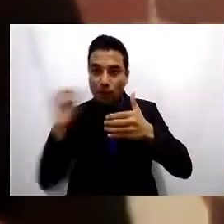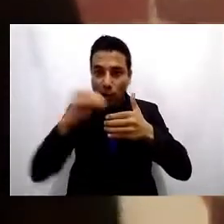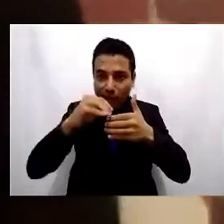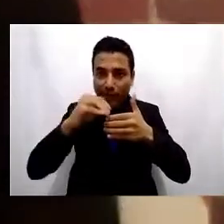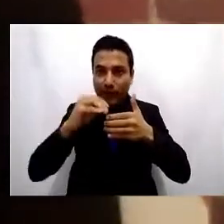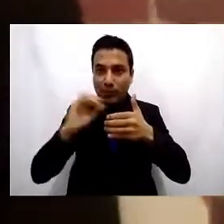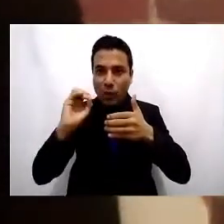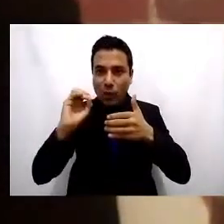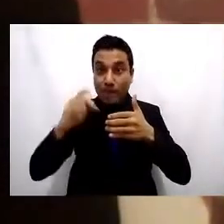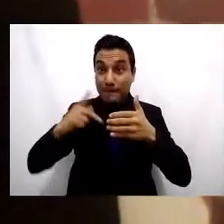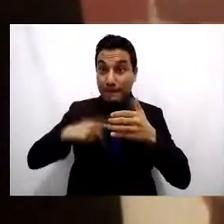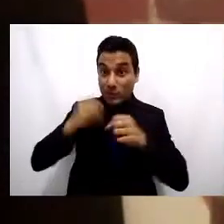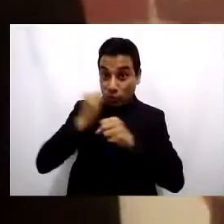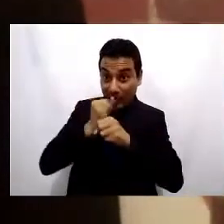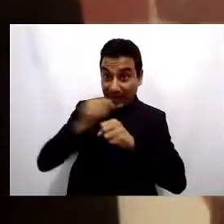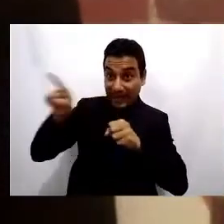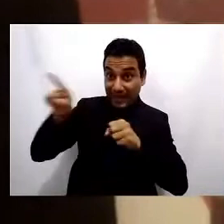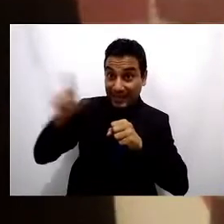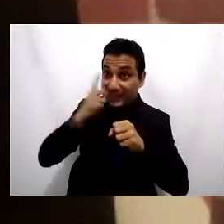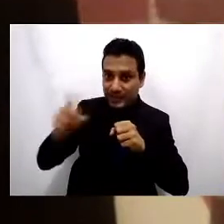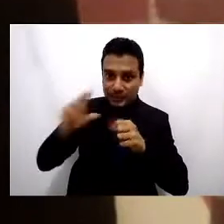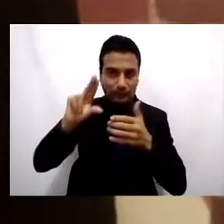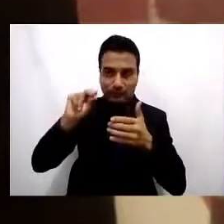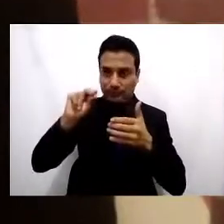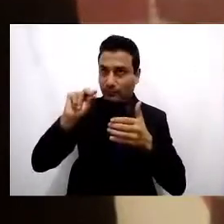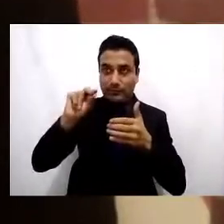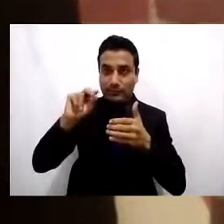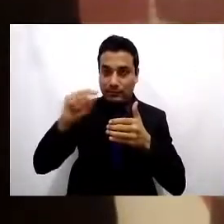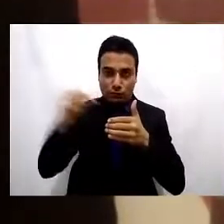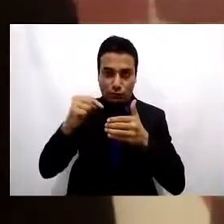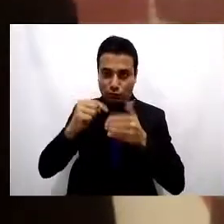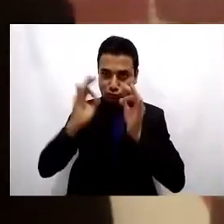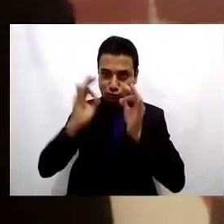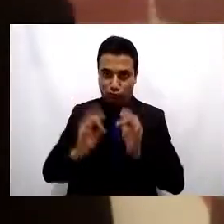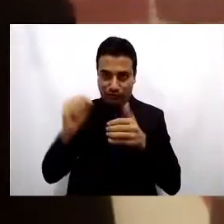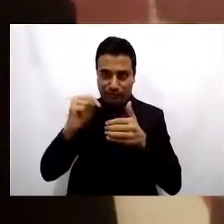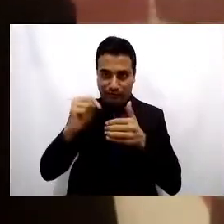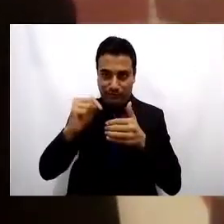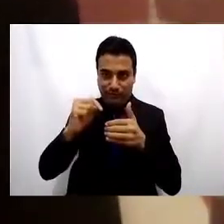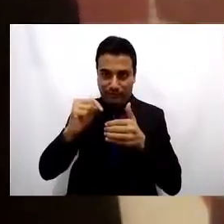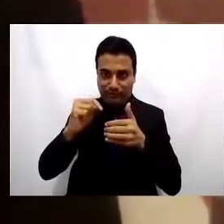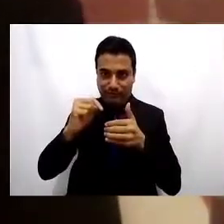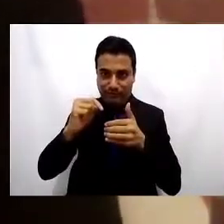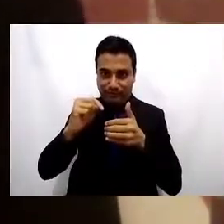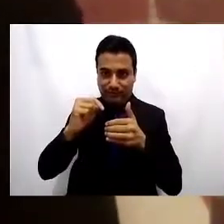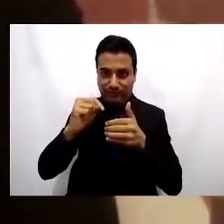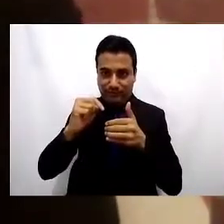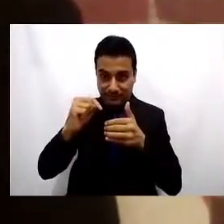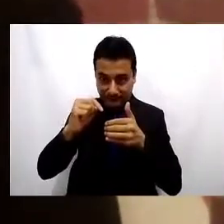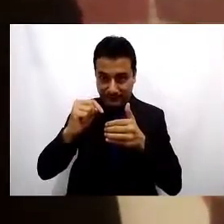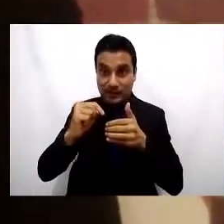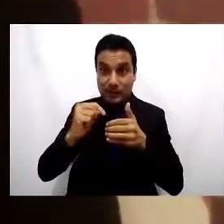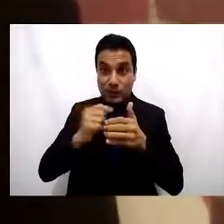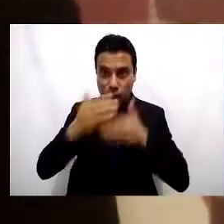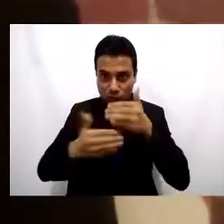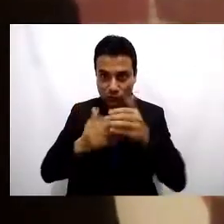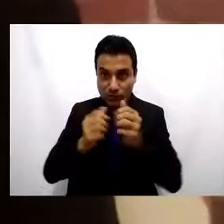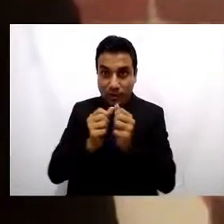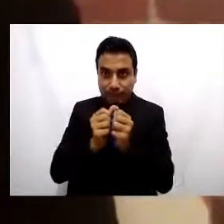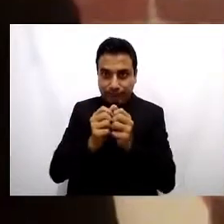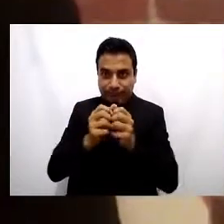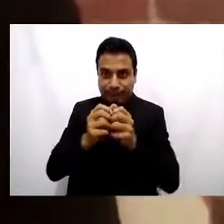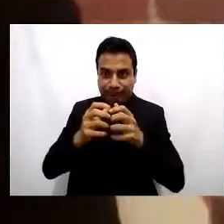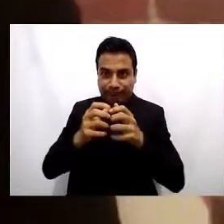los personajes, sino que está construida, constituida, crecida y